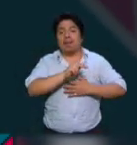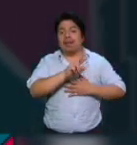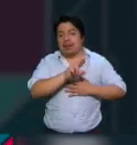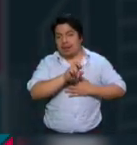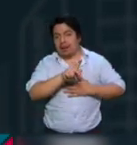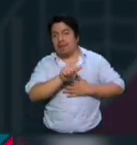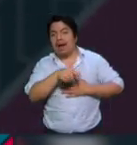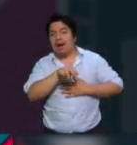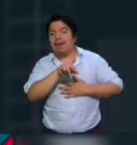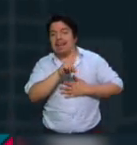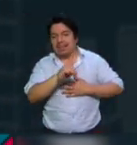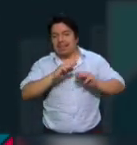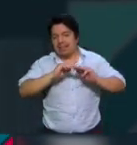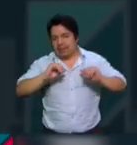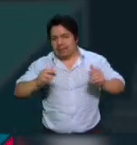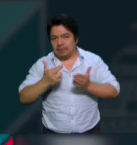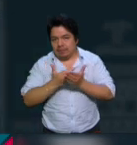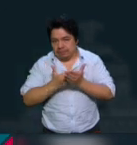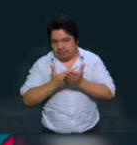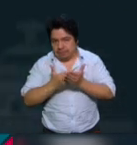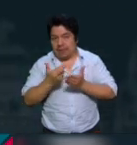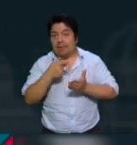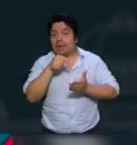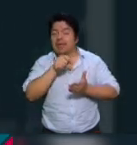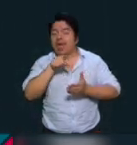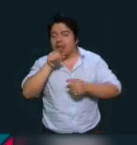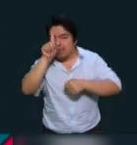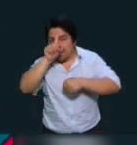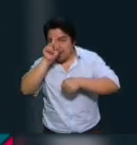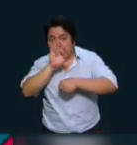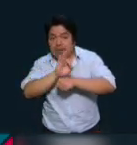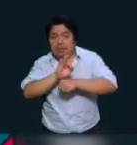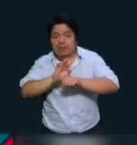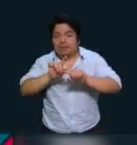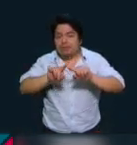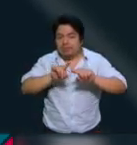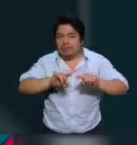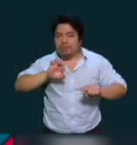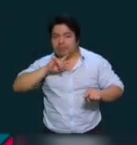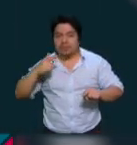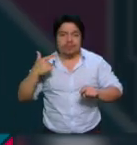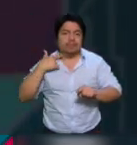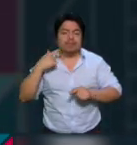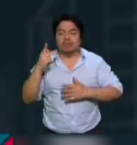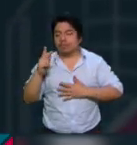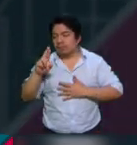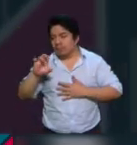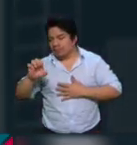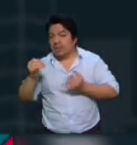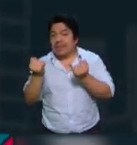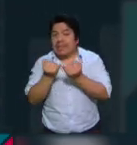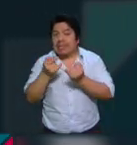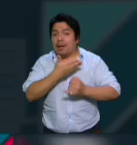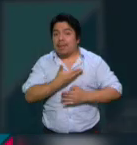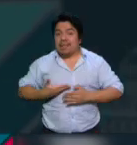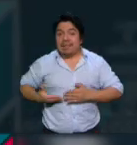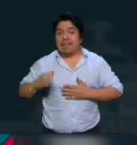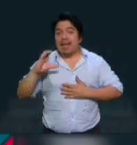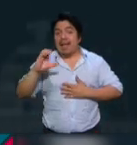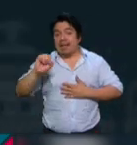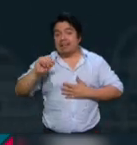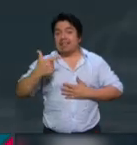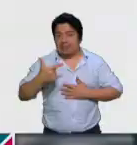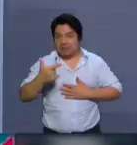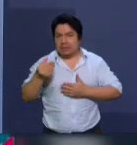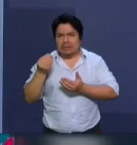y del PRD y de la marea Rosa pero también fue asesor empresarial de muchos expresidentes priistas Y en especial de Carlos Salinas de Gortari ha